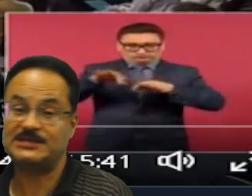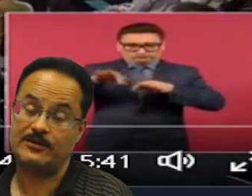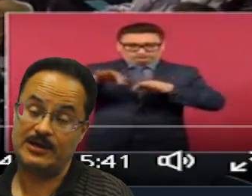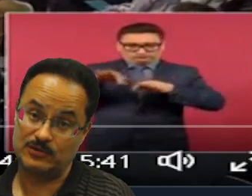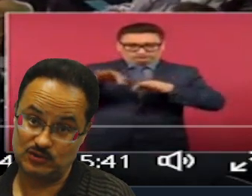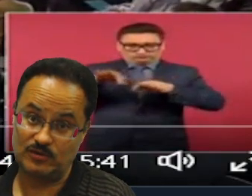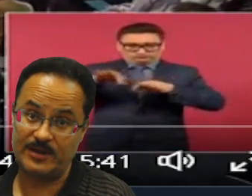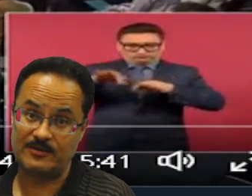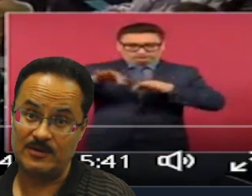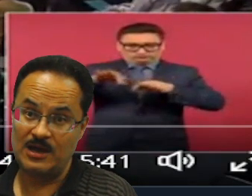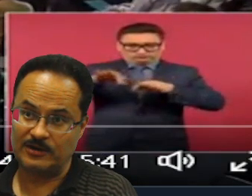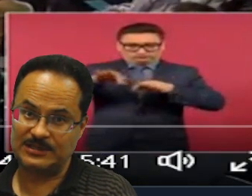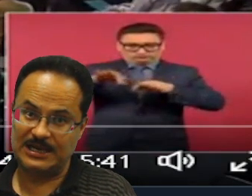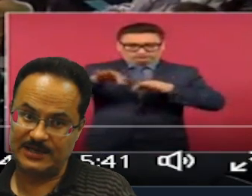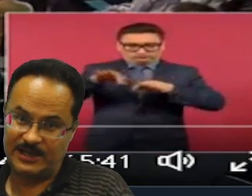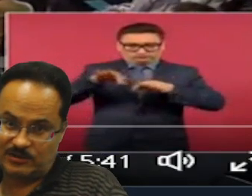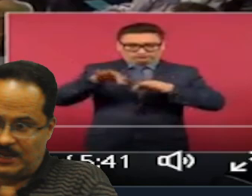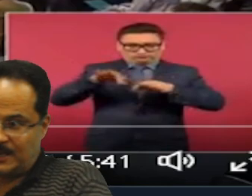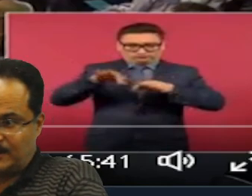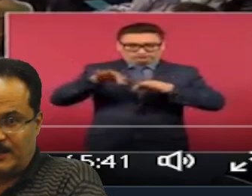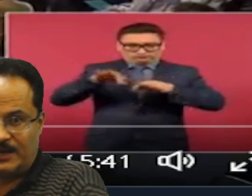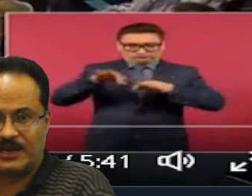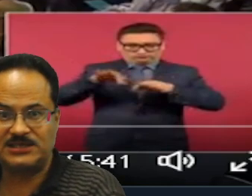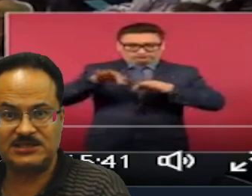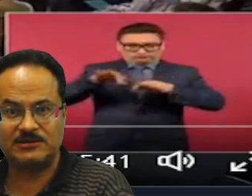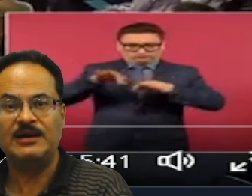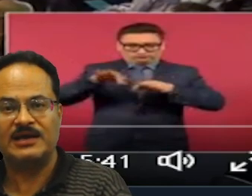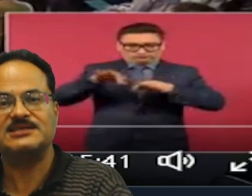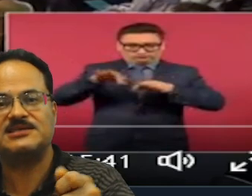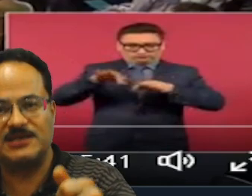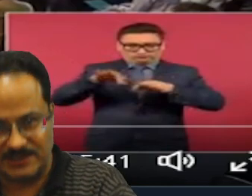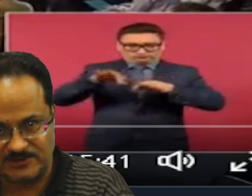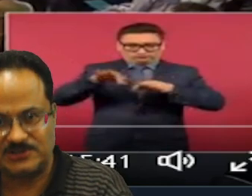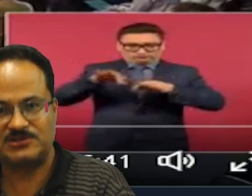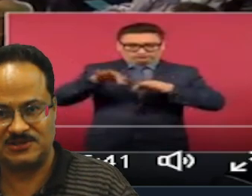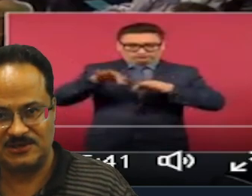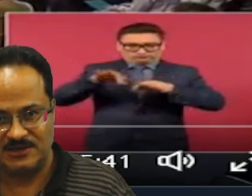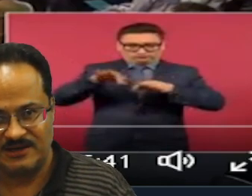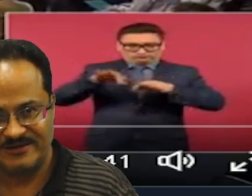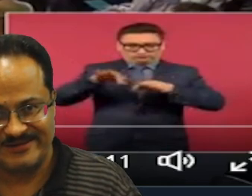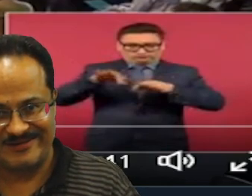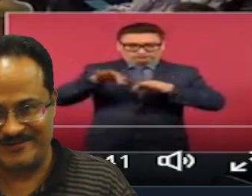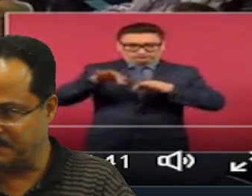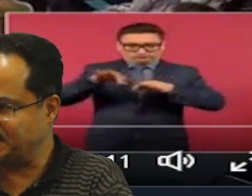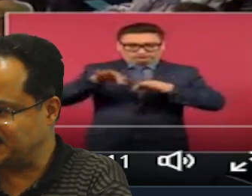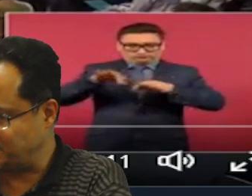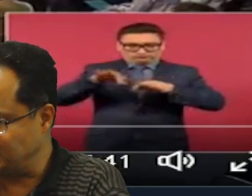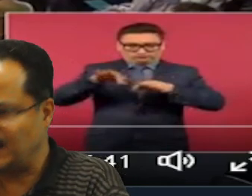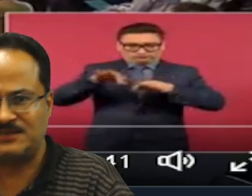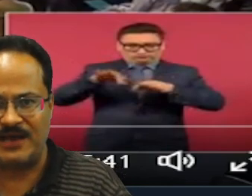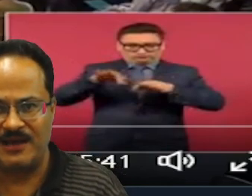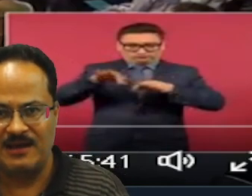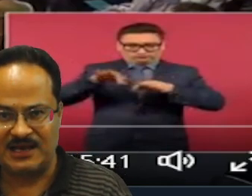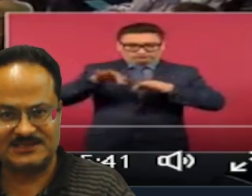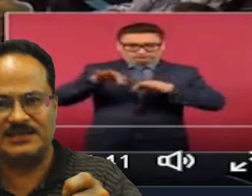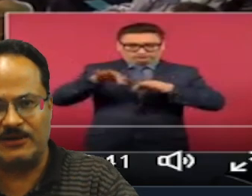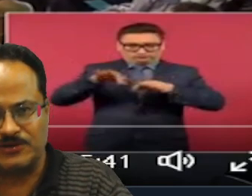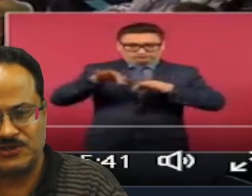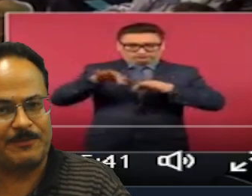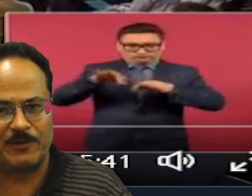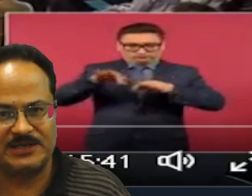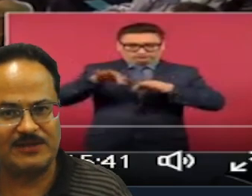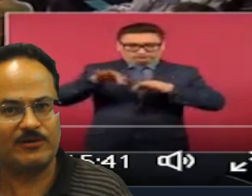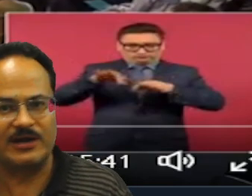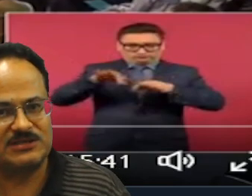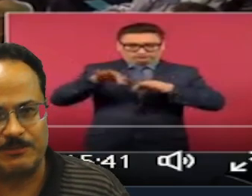y más ahora con su gobierno ahorita la trayectoria que tiene el ejército es de hacer negocios con empresas fantasma hacer